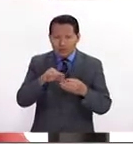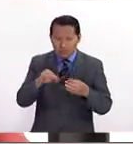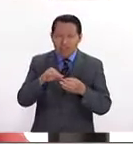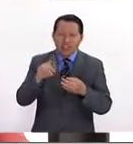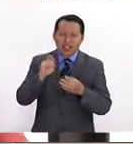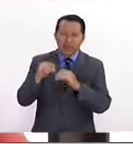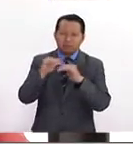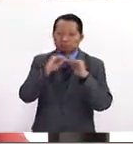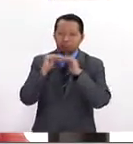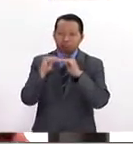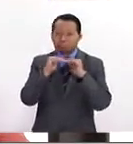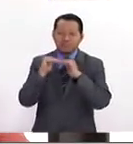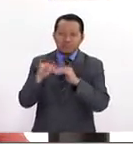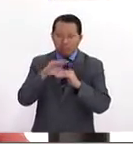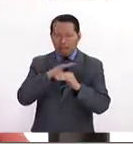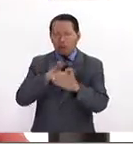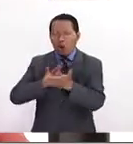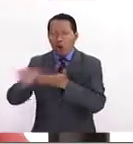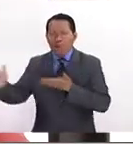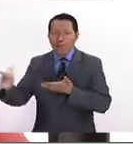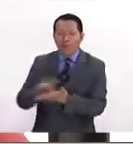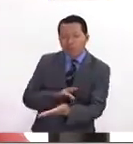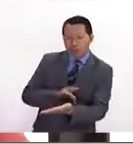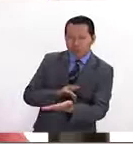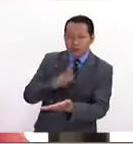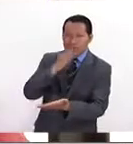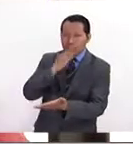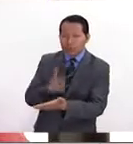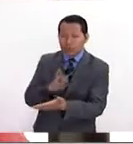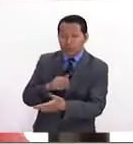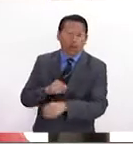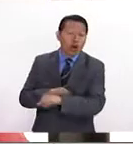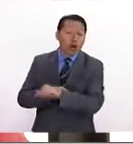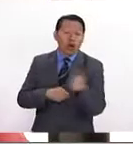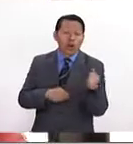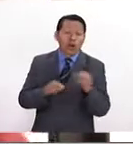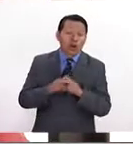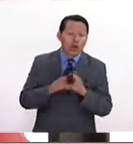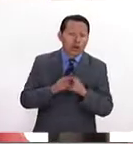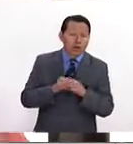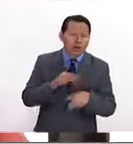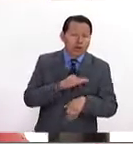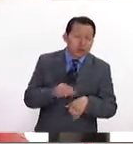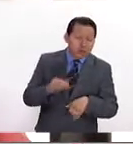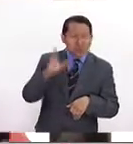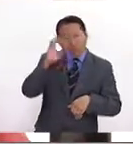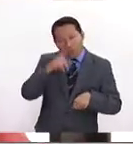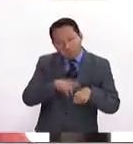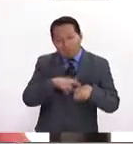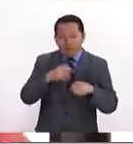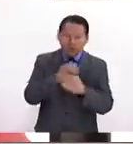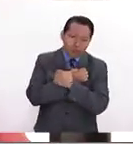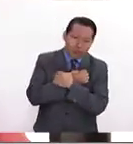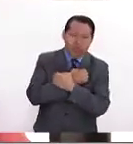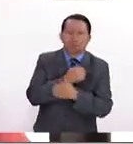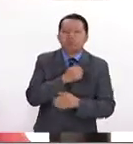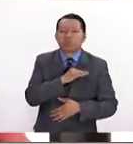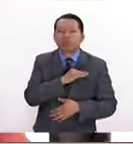esta relación. Hay cooperación. Si bien otros rubros donde puede entrar puede ser de carácter cultural,